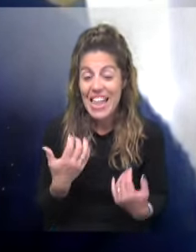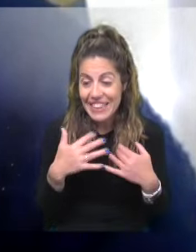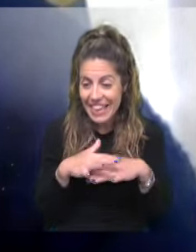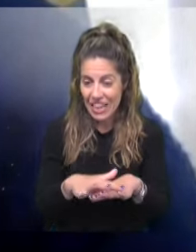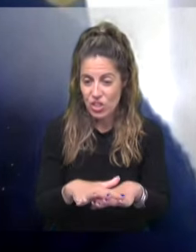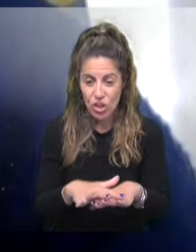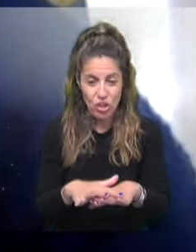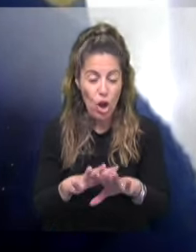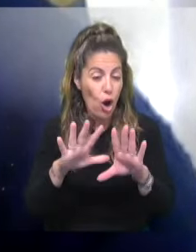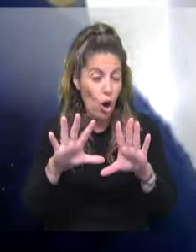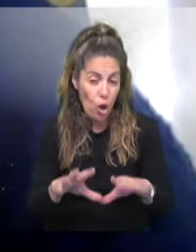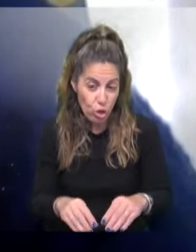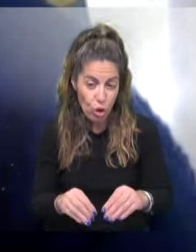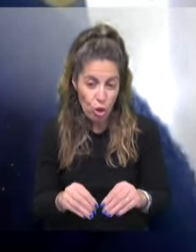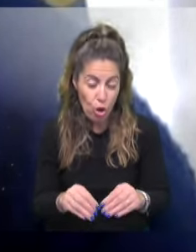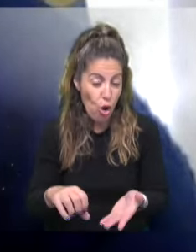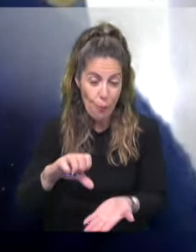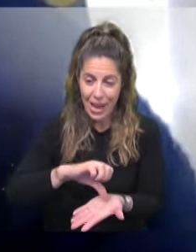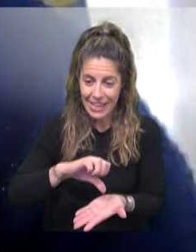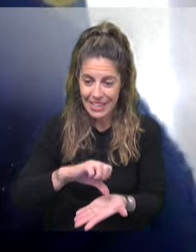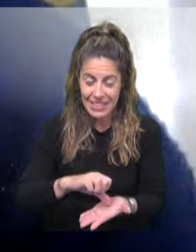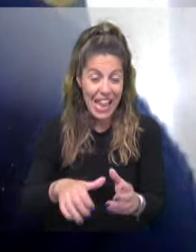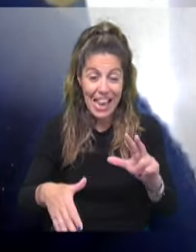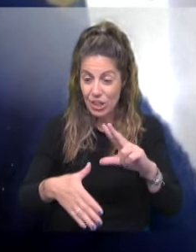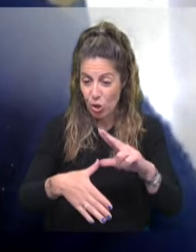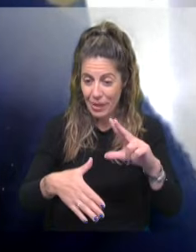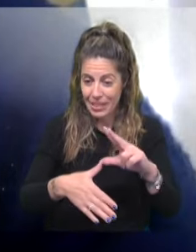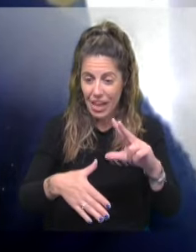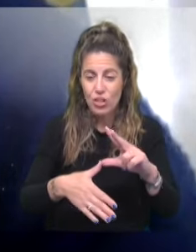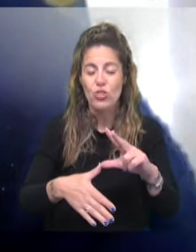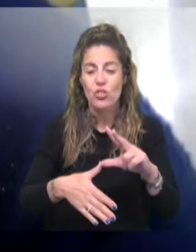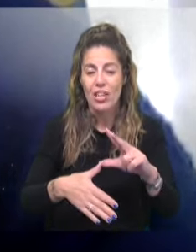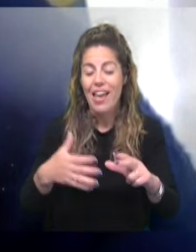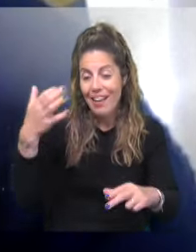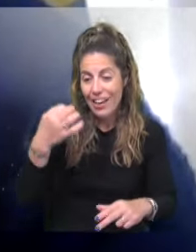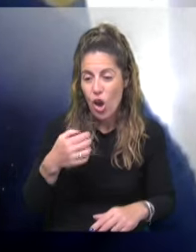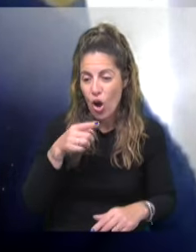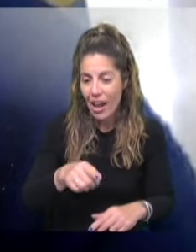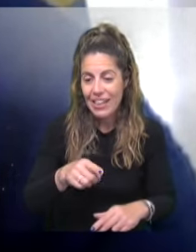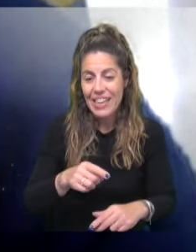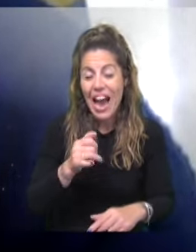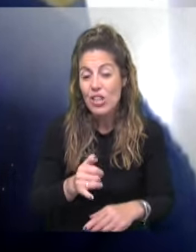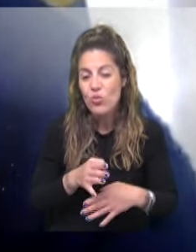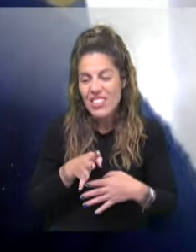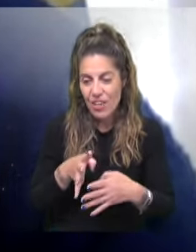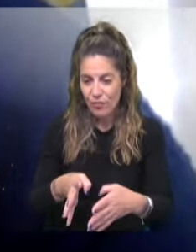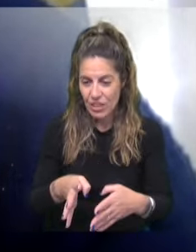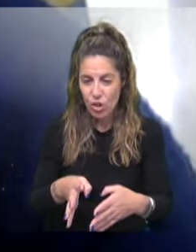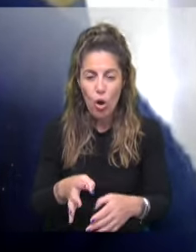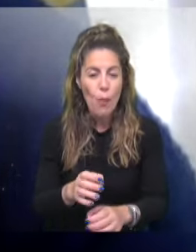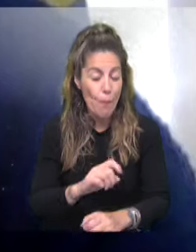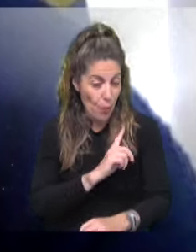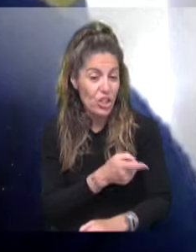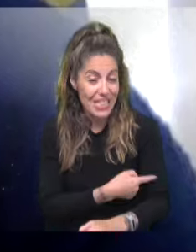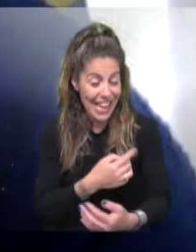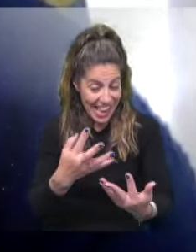en con absolutamente todos los países latinoamericanos Este creo que ahí hay un desafío que es este potenciar